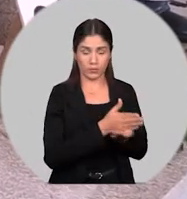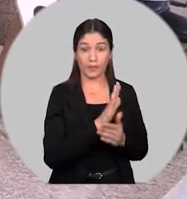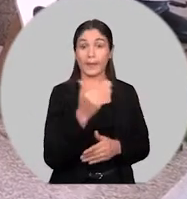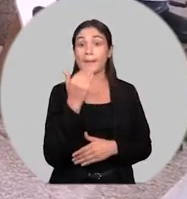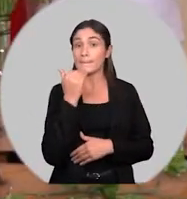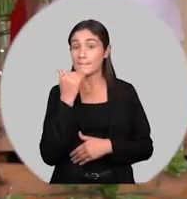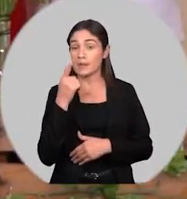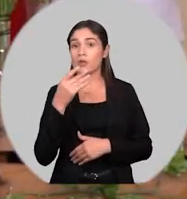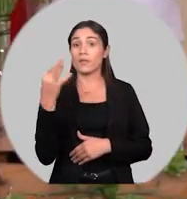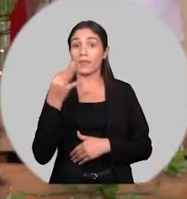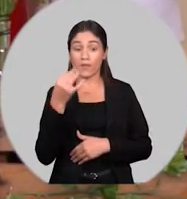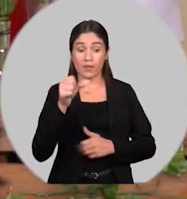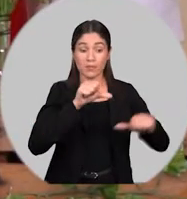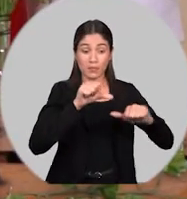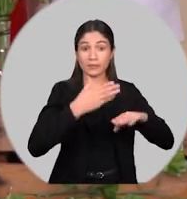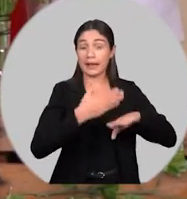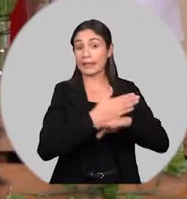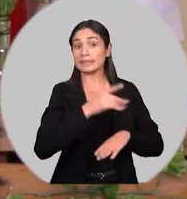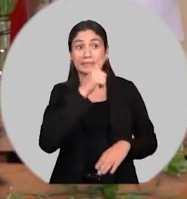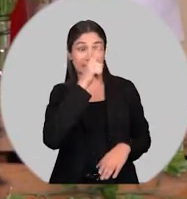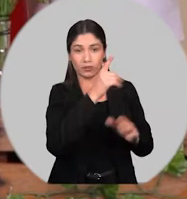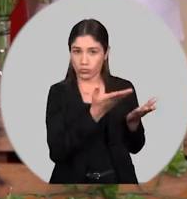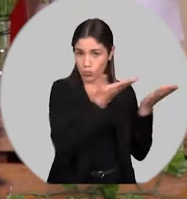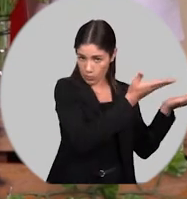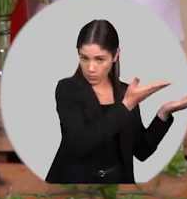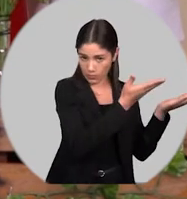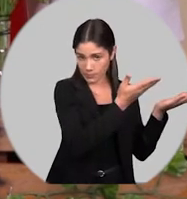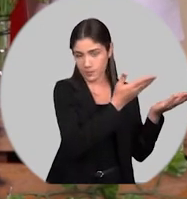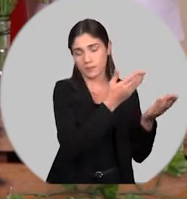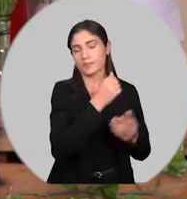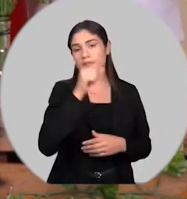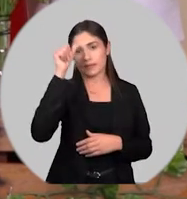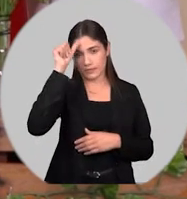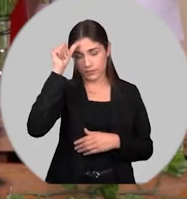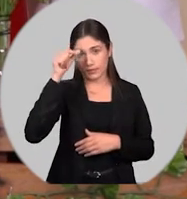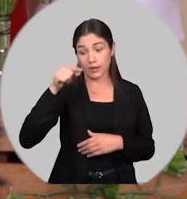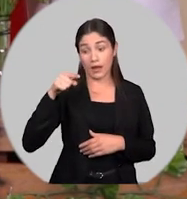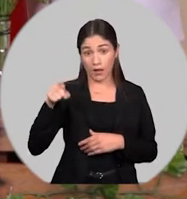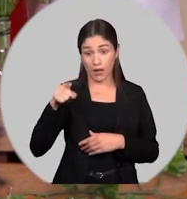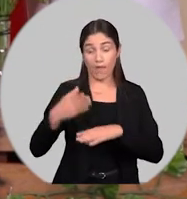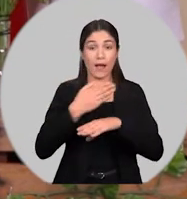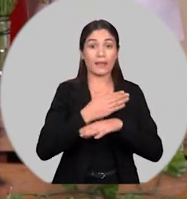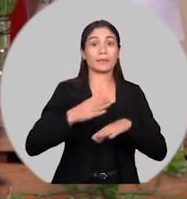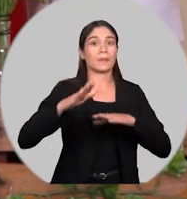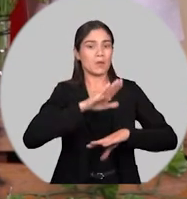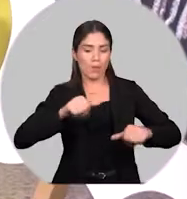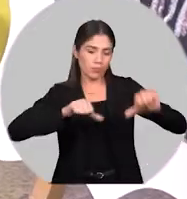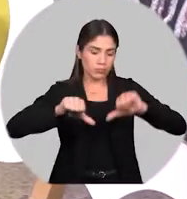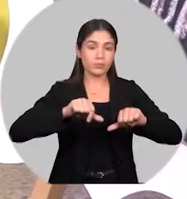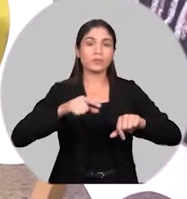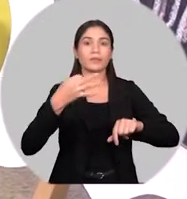masa, pero sí ya tiene que ir directo al horno. Mientras ya están haciendo la torta, tienen que calentar el